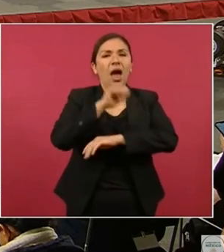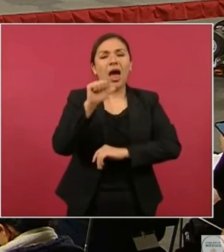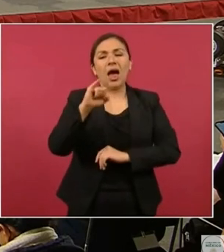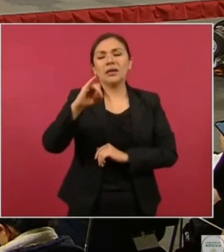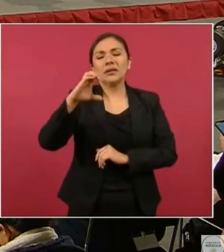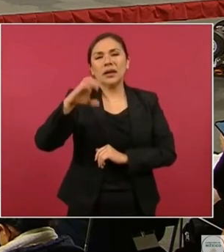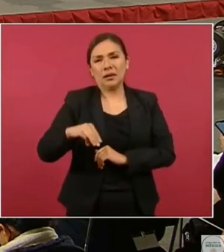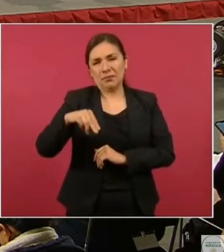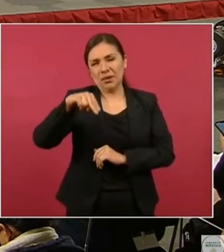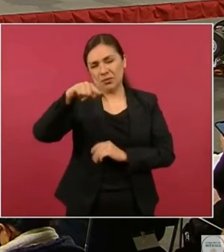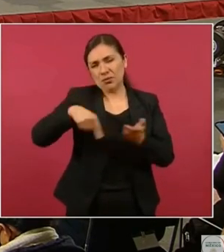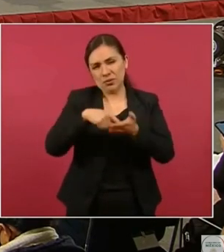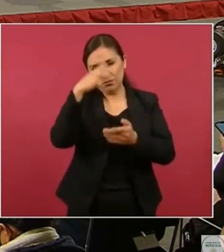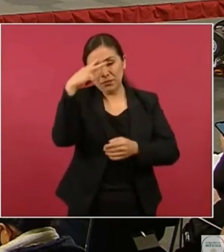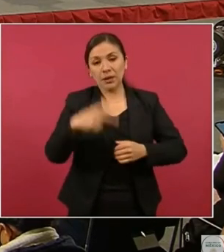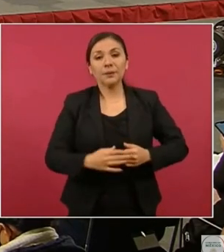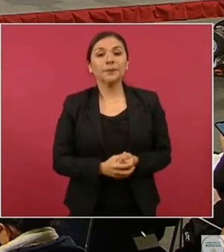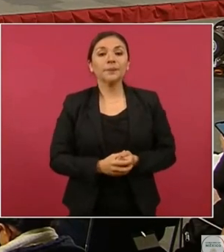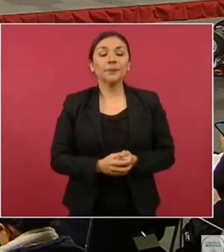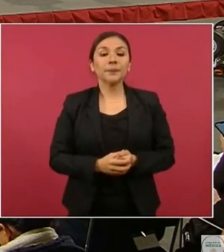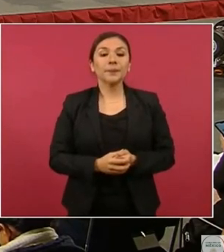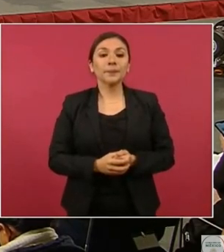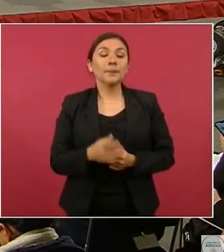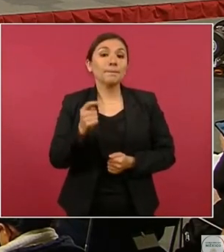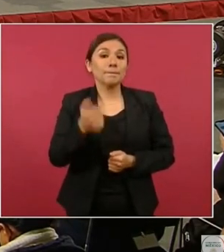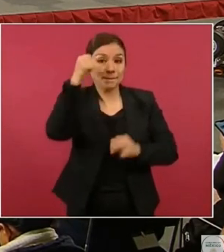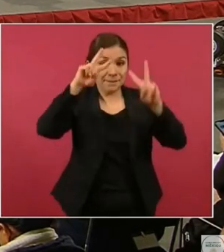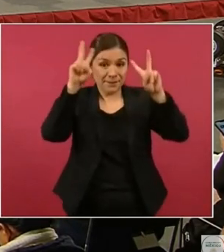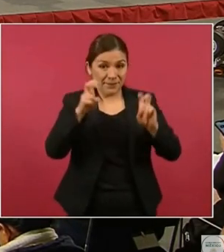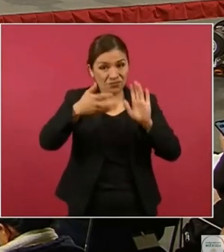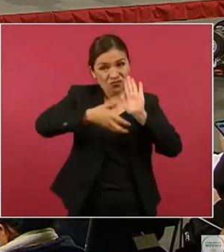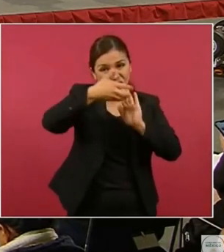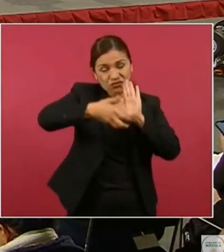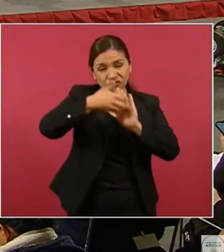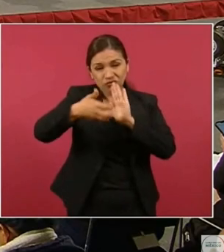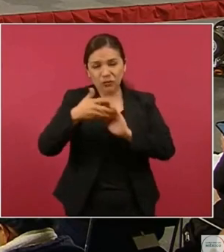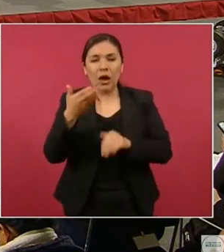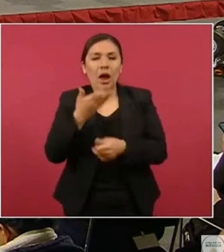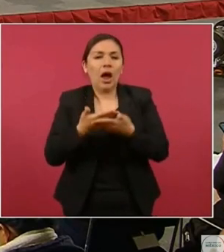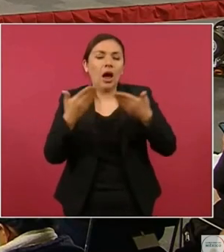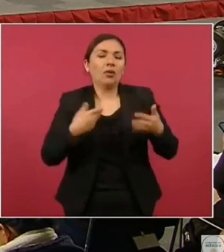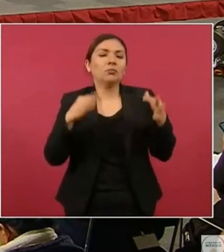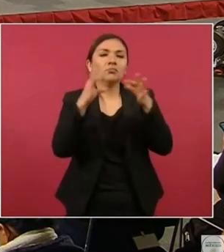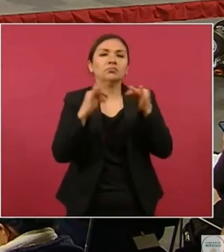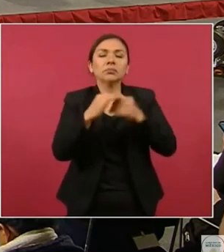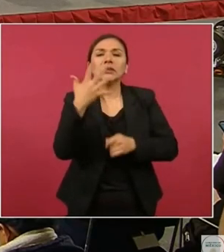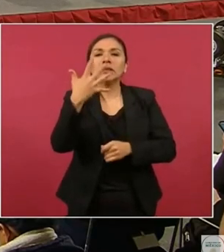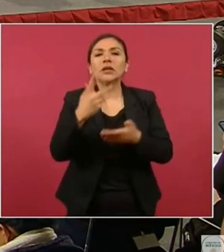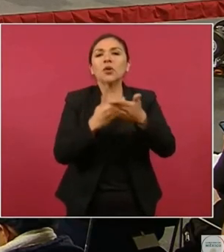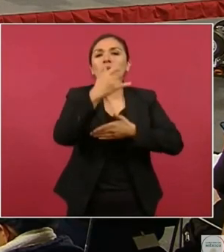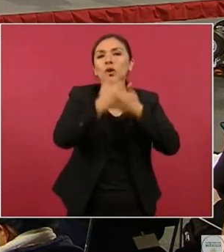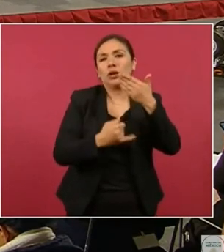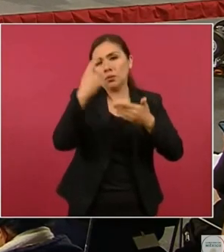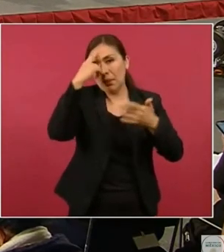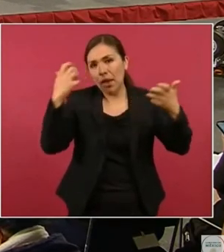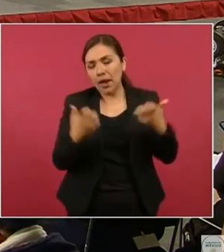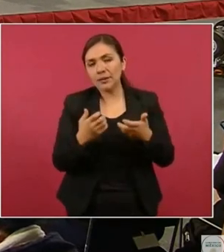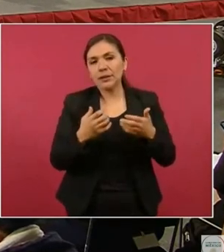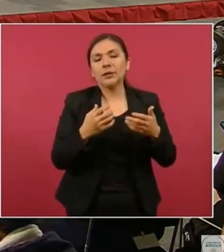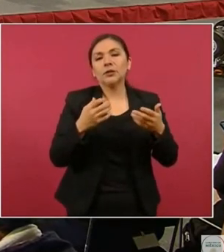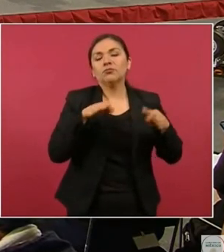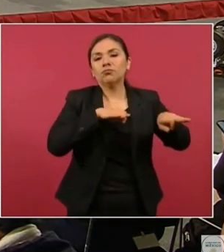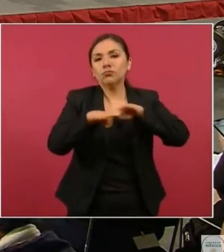México. Bien, empezando con el tema de las obras, me voy a referir brevemente a 5 proyectos de conectividad que han estado a